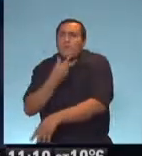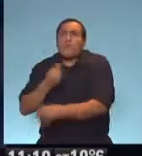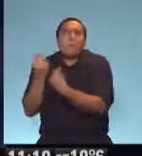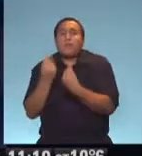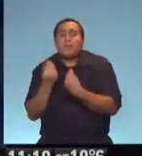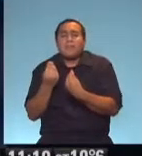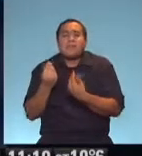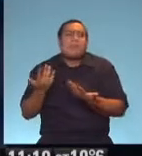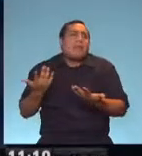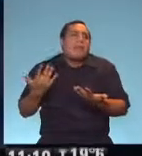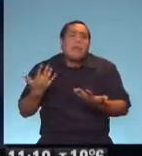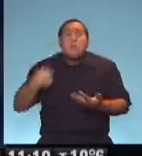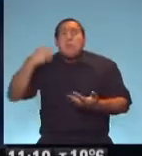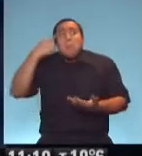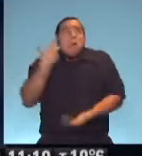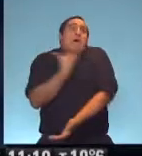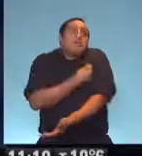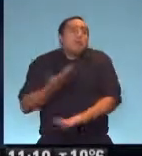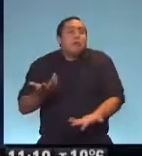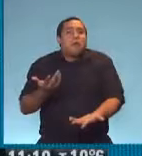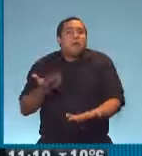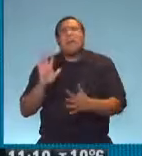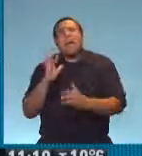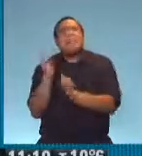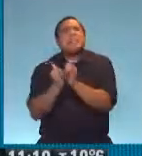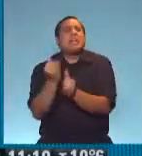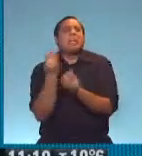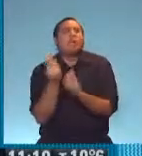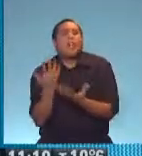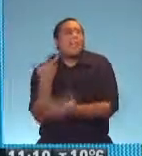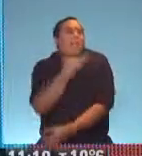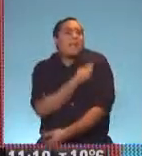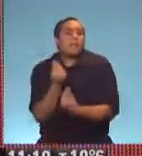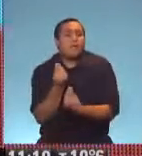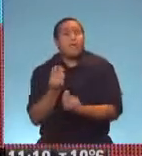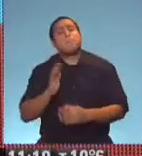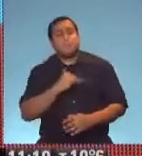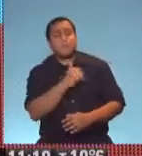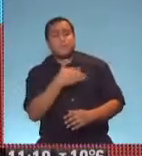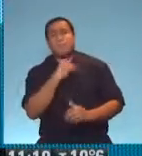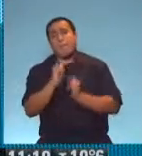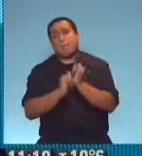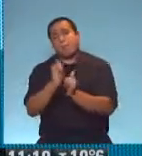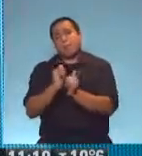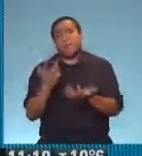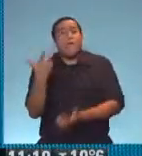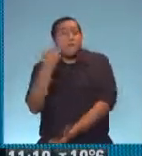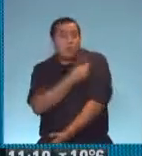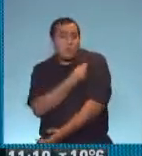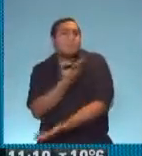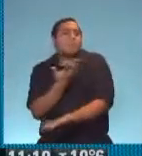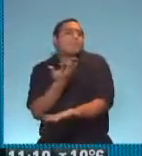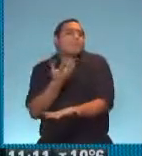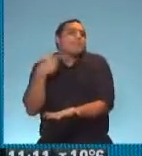uno la hace porque, bueno, me vacuno en esta época del año, pero tiene una explicación. Sí, en realidad tiene una explicación. Nosotros, la vacunación siempre